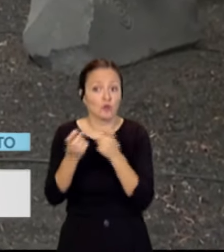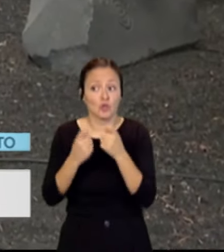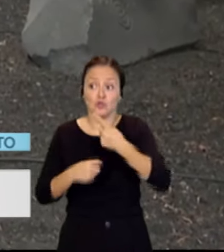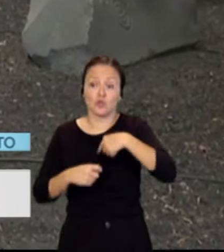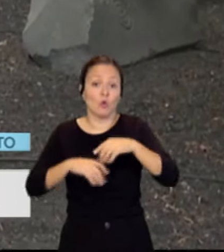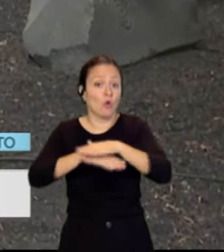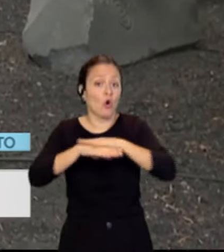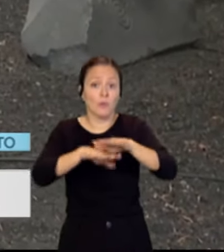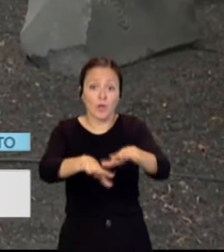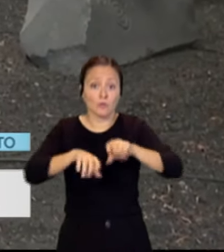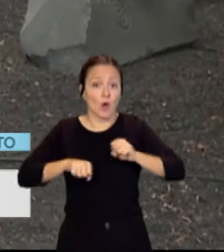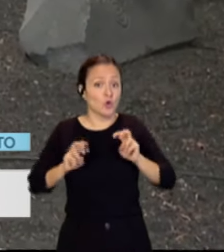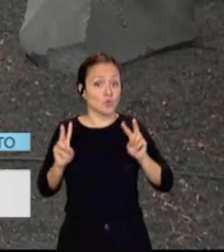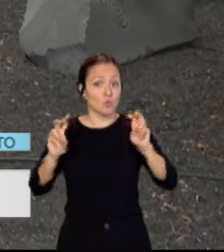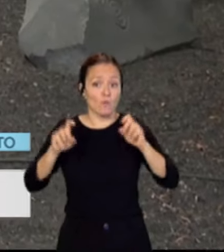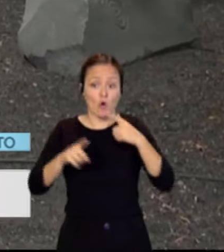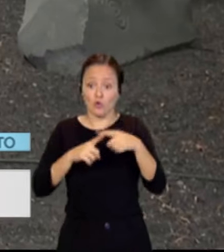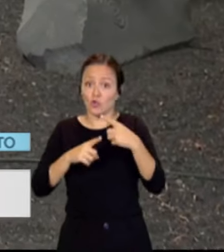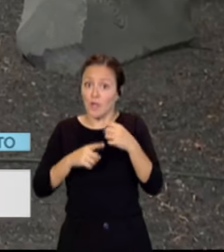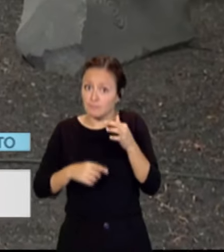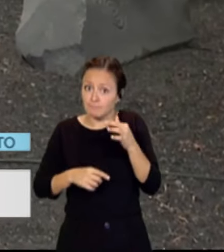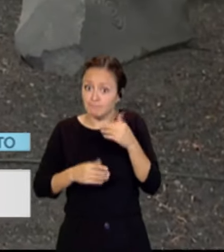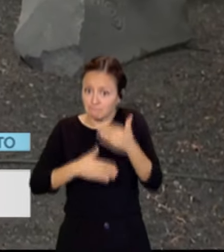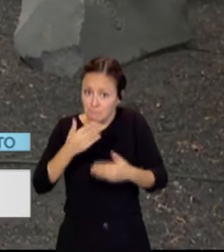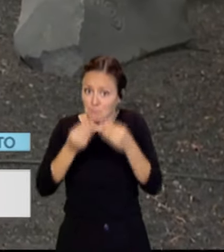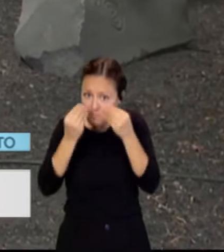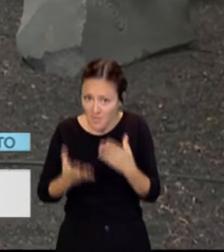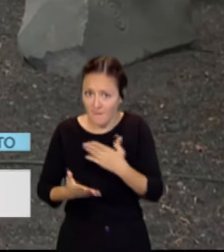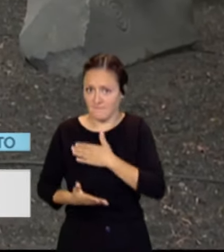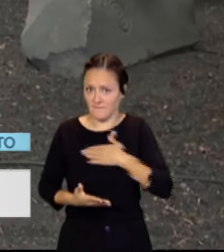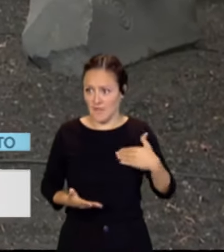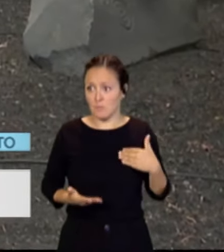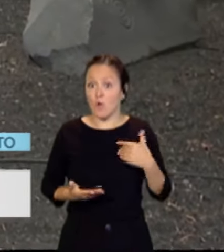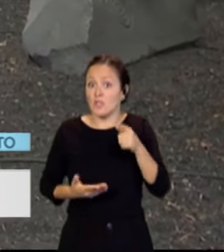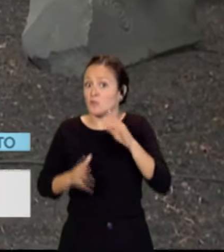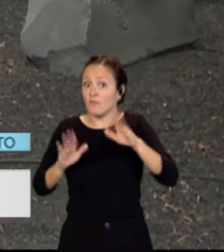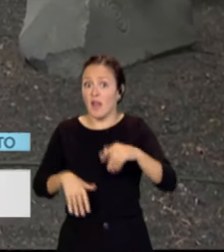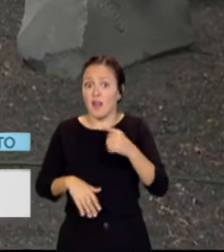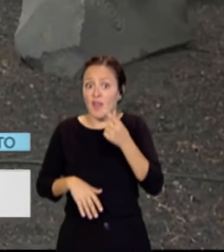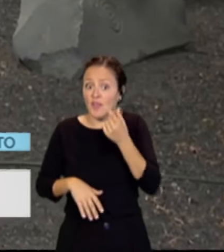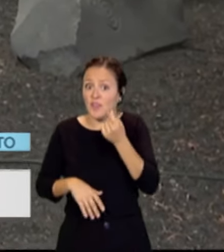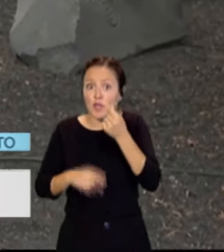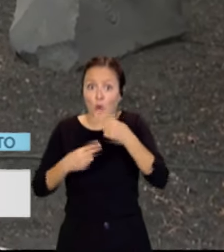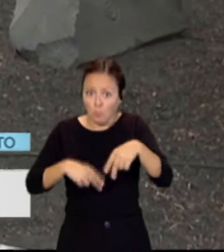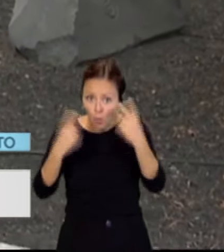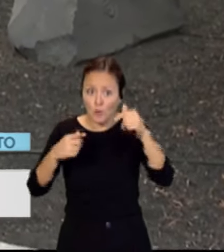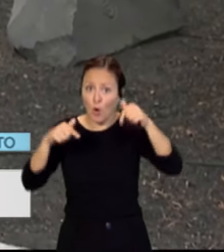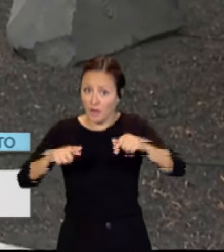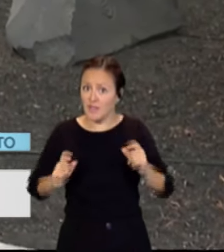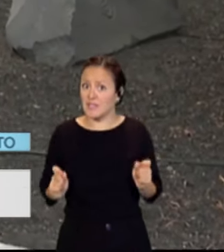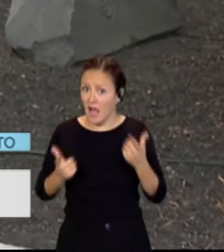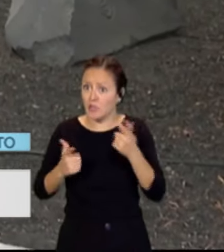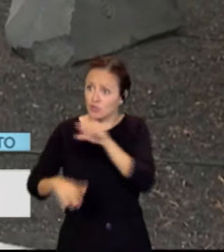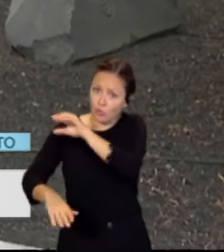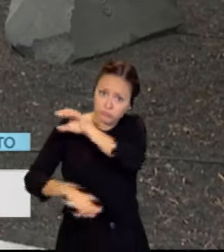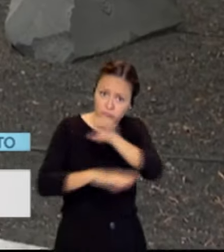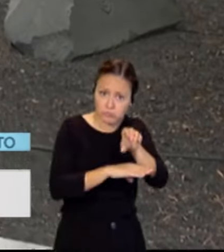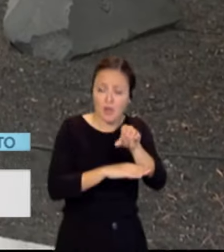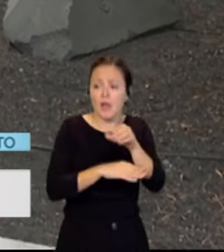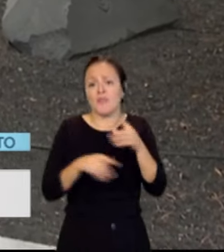de gobierno queremos hacer las cosas bien y que bueno es dinero público lo que se ha gastado aquí independientemente de que se haya